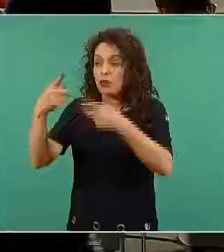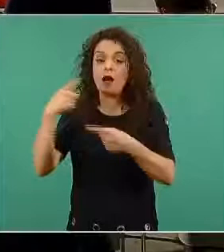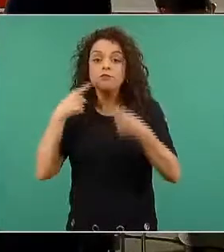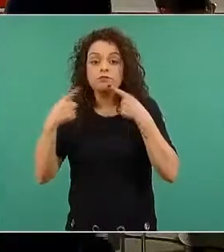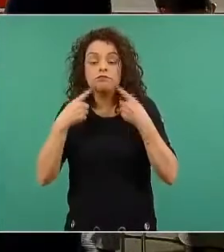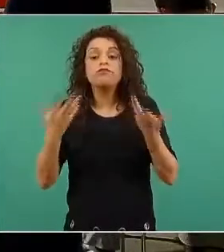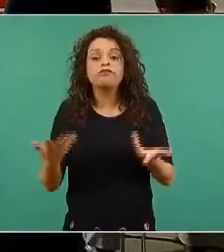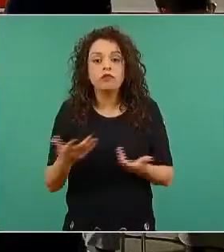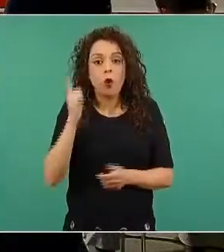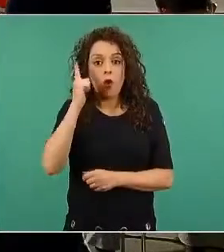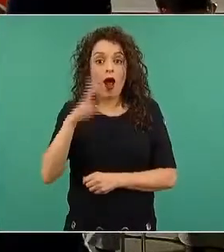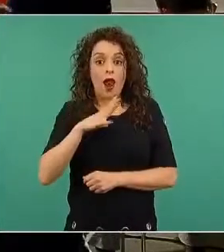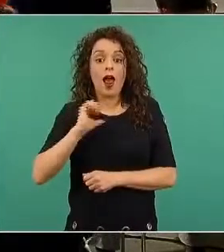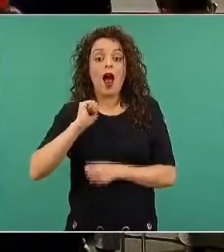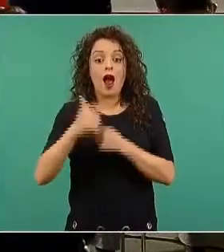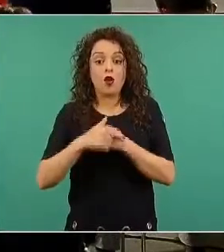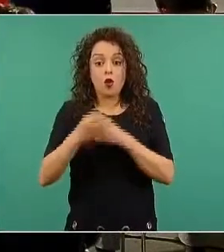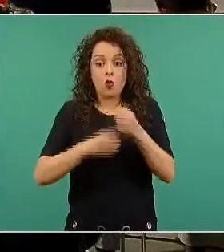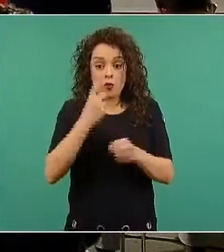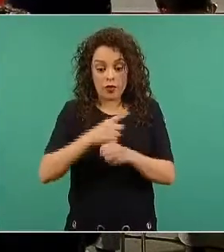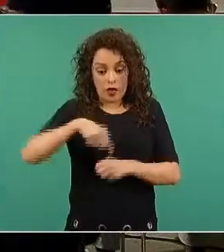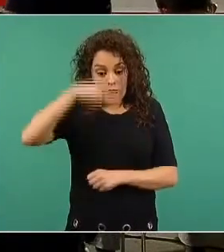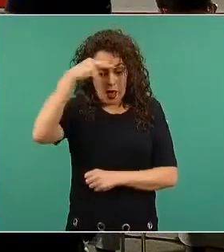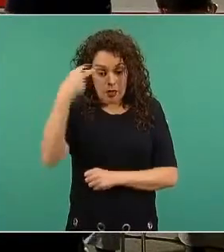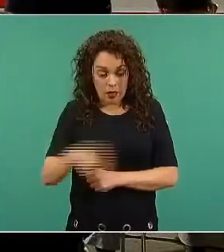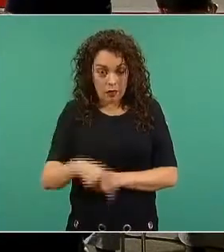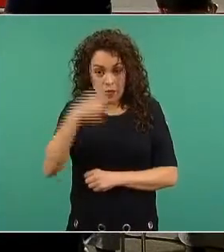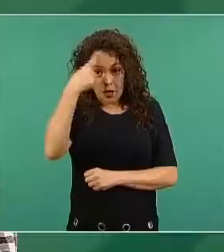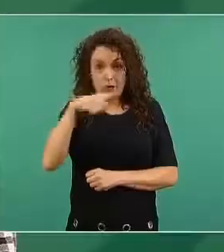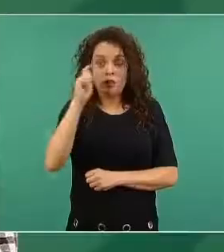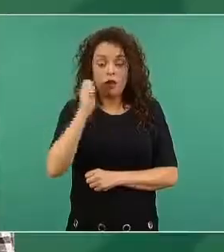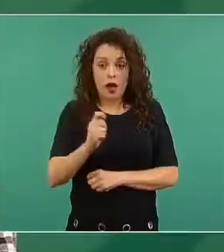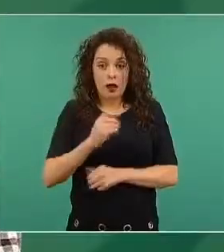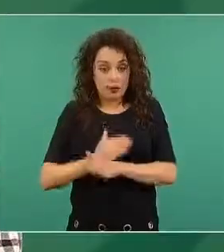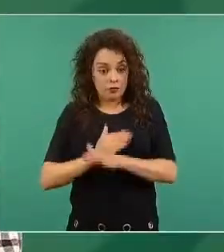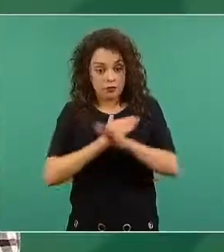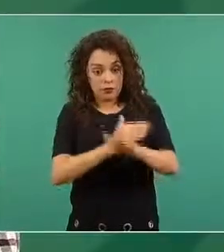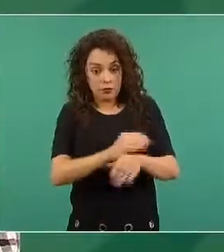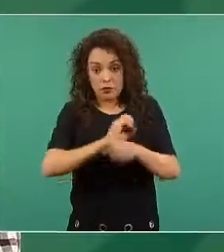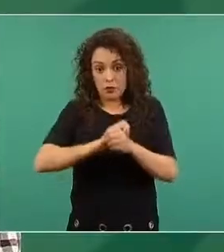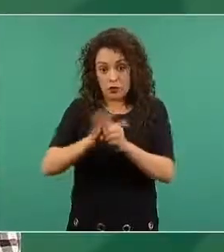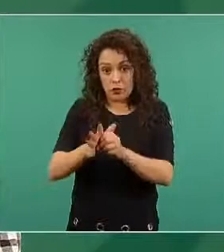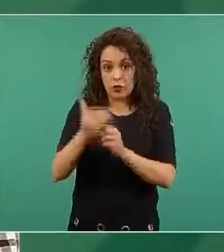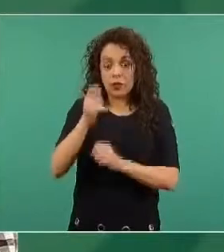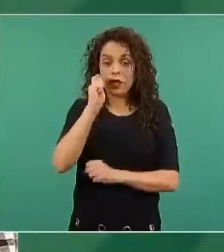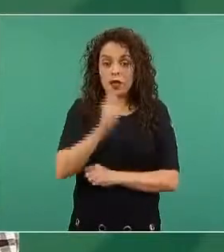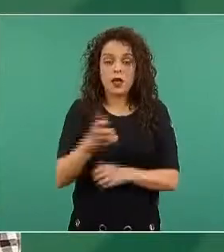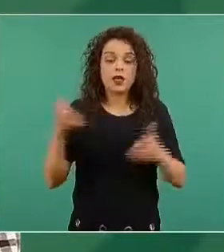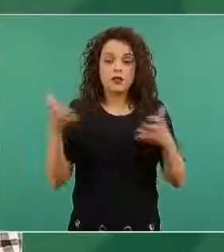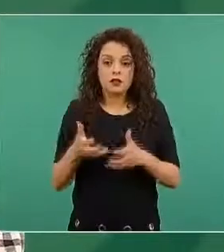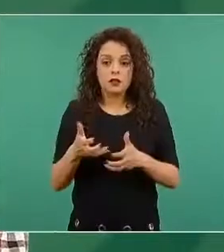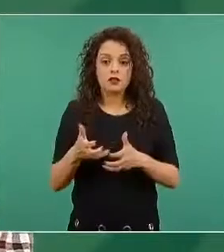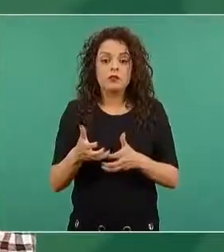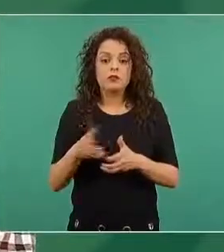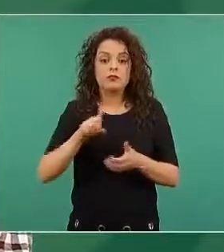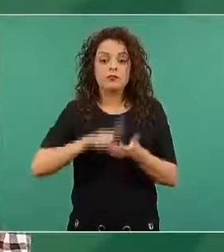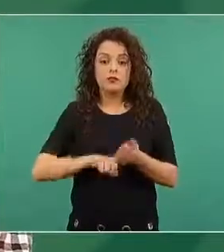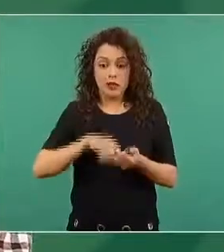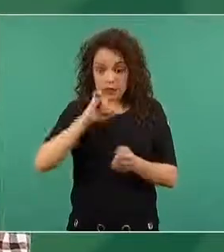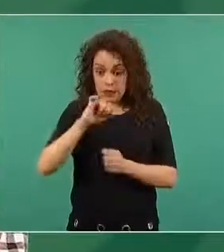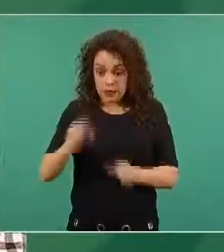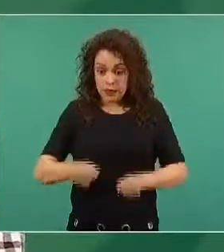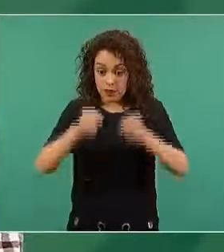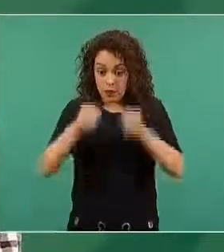oportunidades hay para México, no solo para tratar o prevenir el COVID, sino incluso en el ámbito del desarrollo económico, si es que se concreta